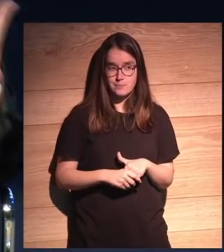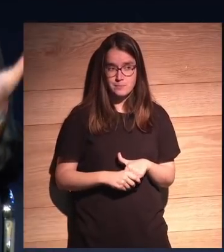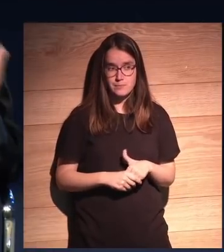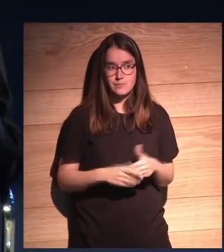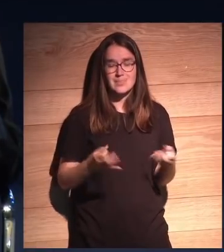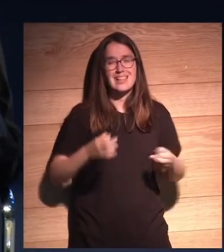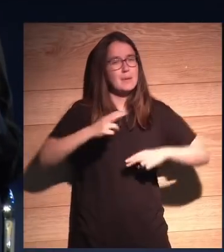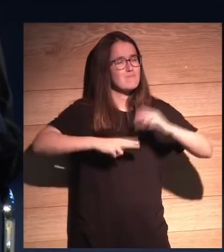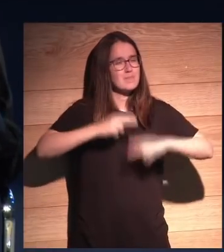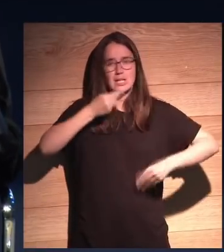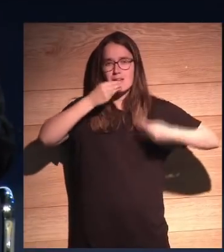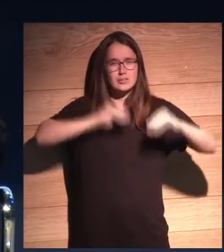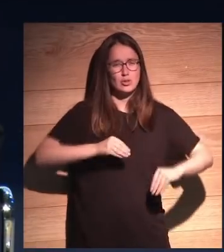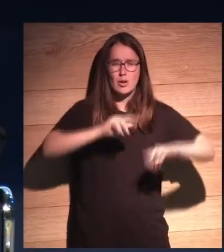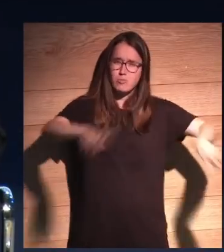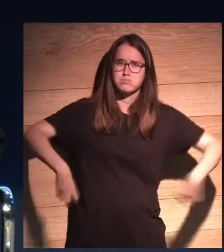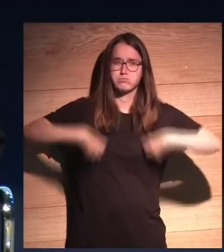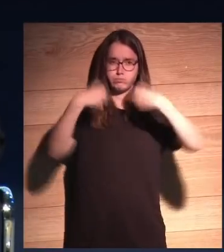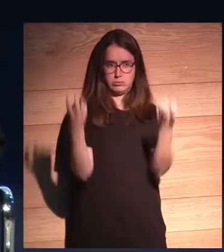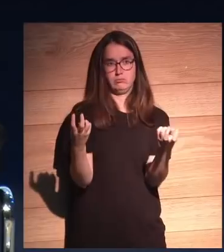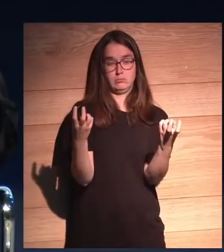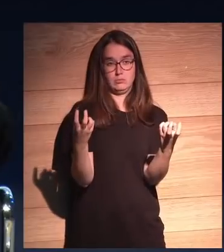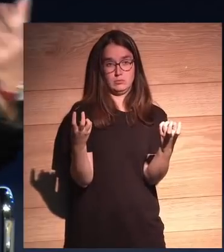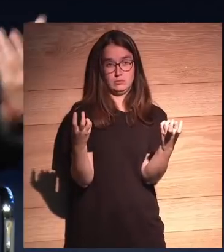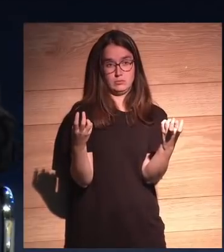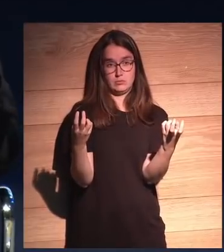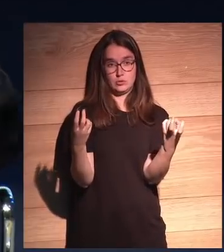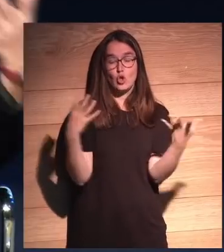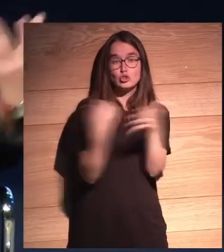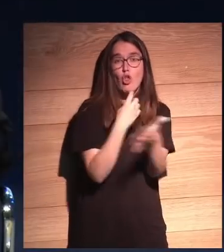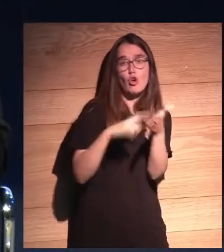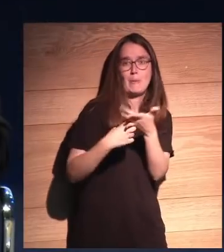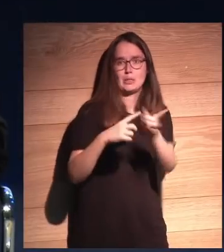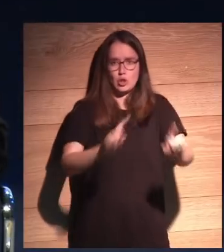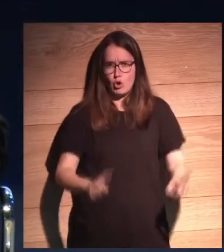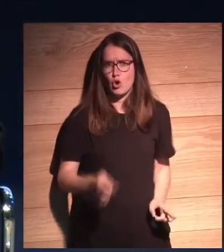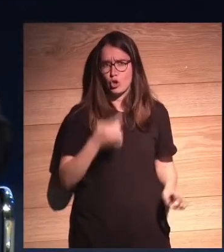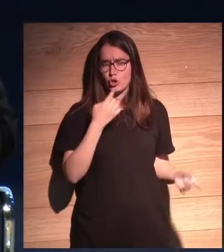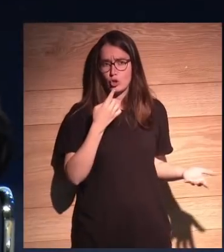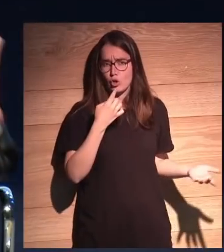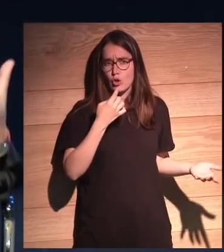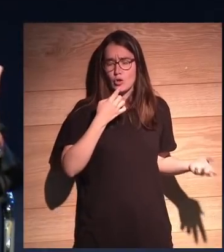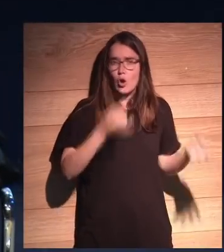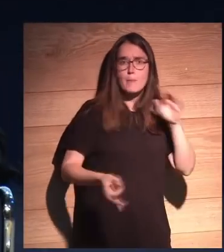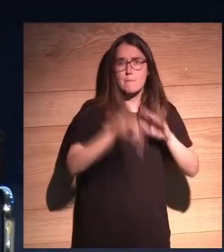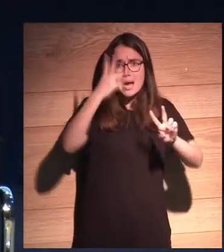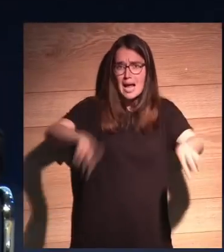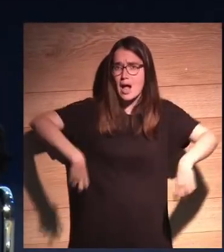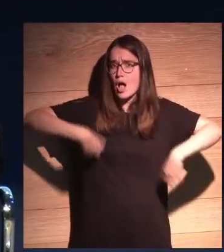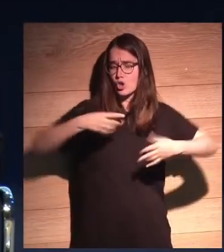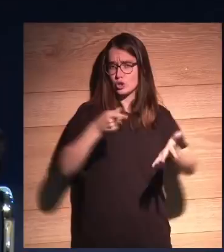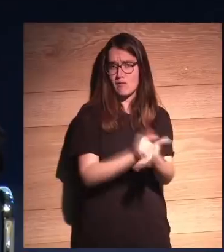Hay que reconstruirlo. En parte de construirlo, no digo que vayamos a reinventar la